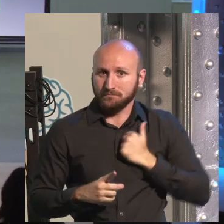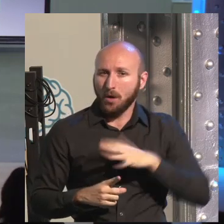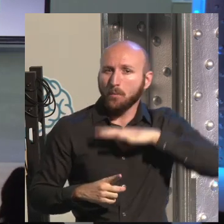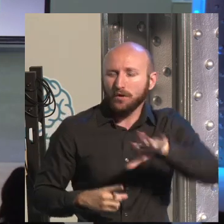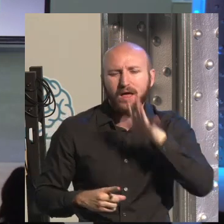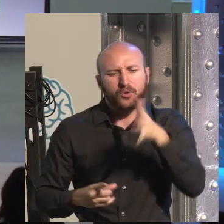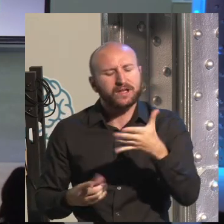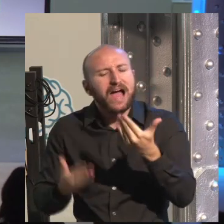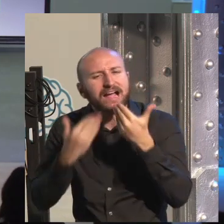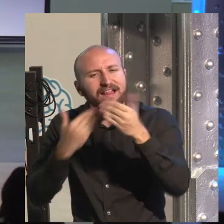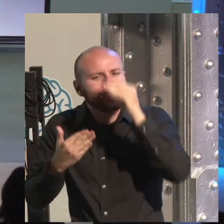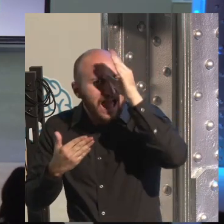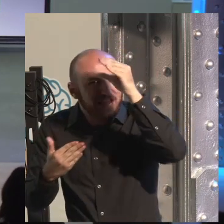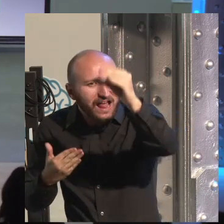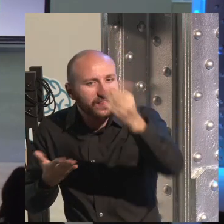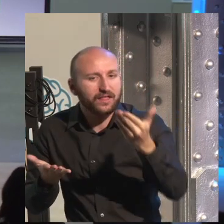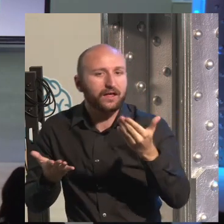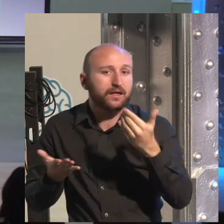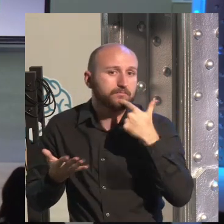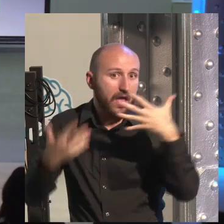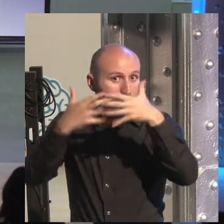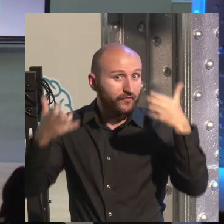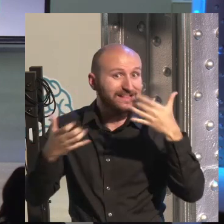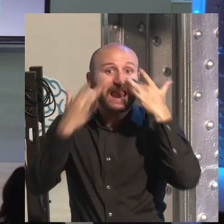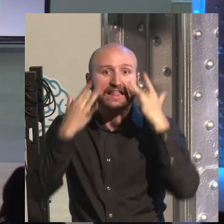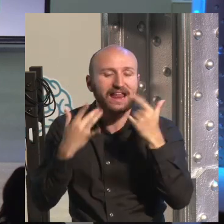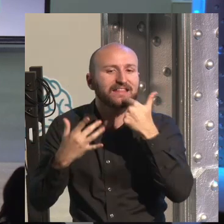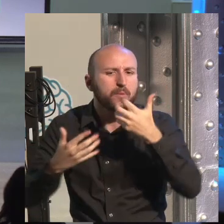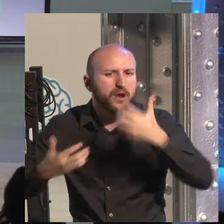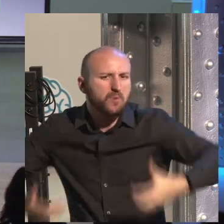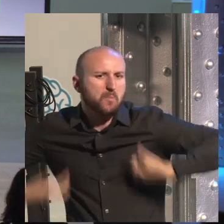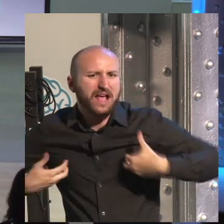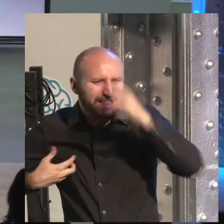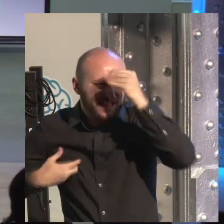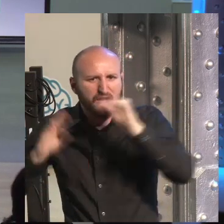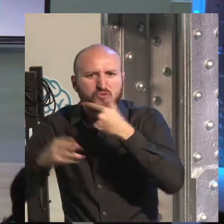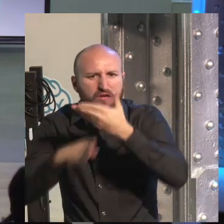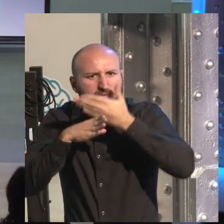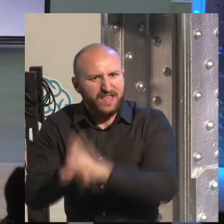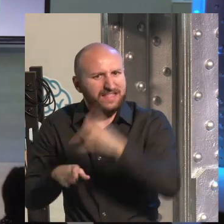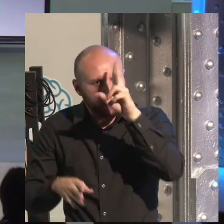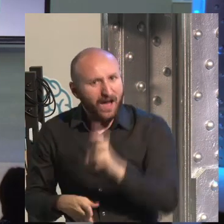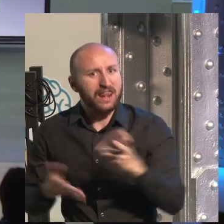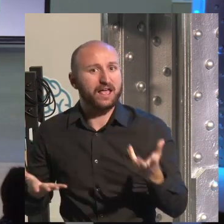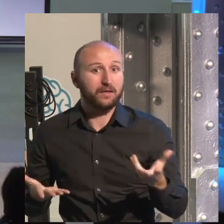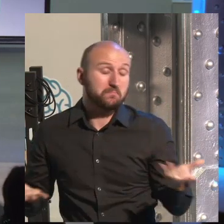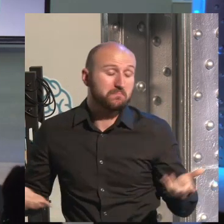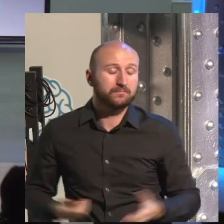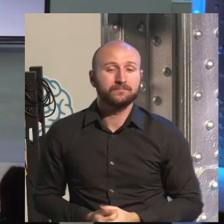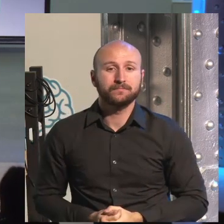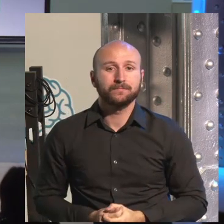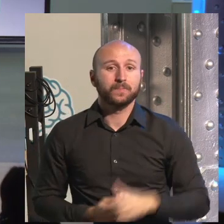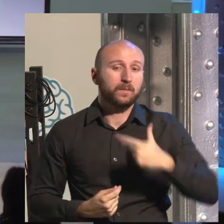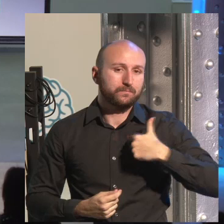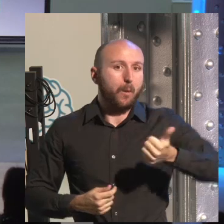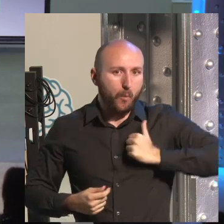la inteligencia literal, esta frase literal, si con la inteligencia de un orangután habría servido. Aprovecho para decir que yo